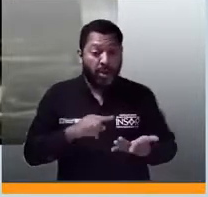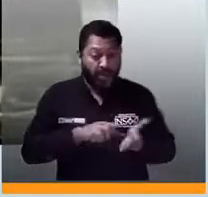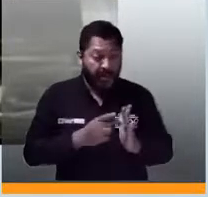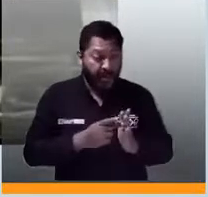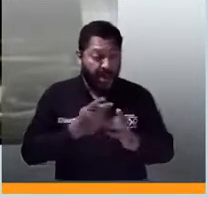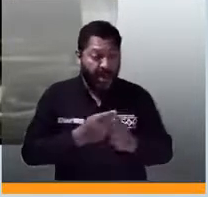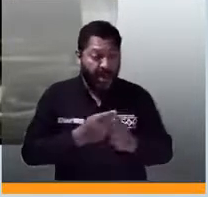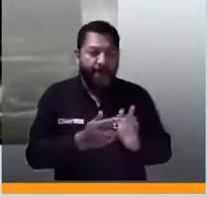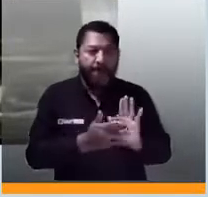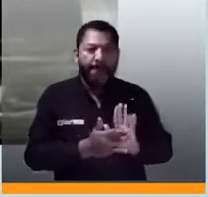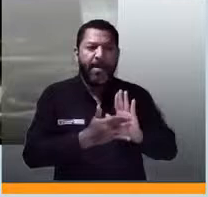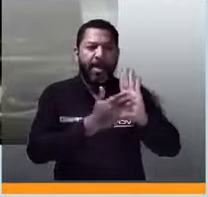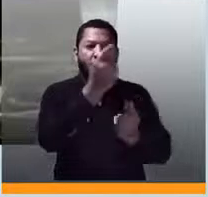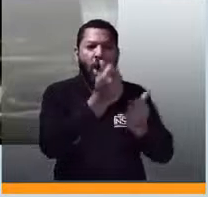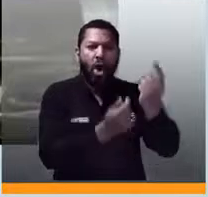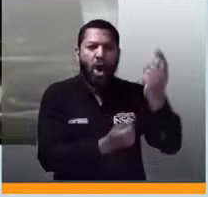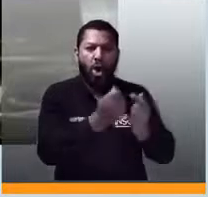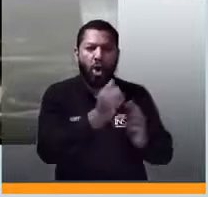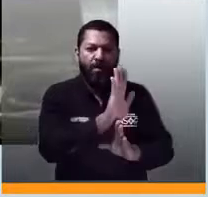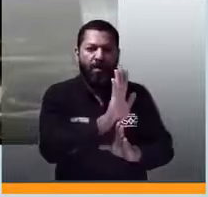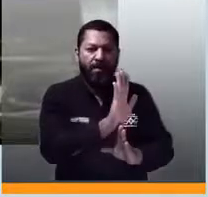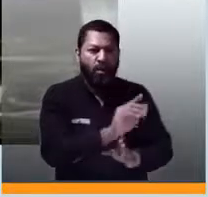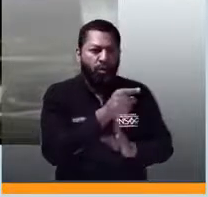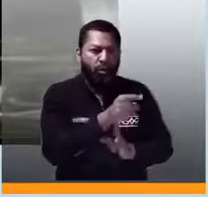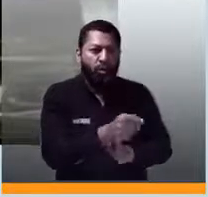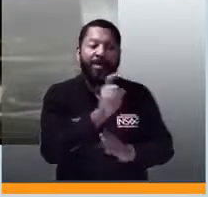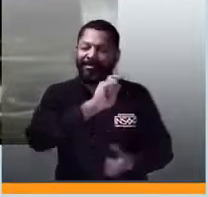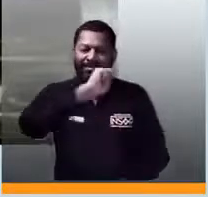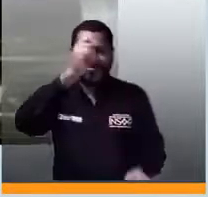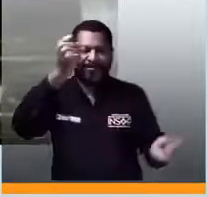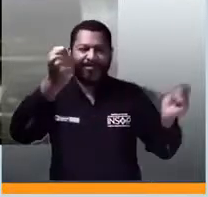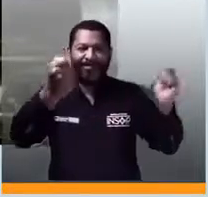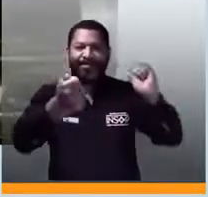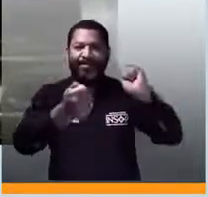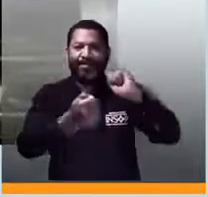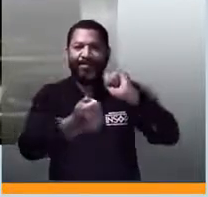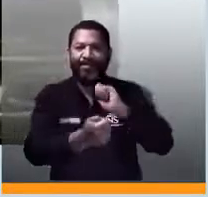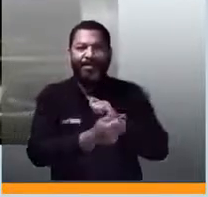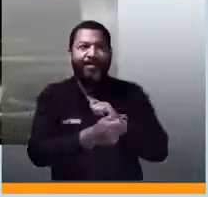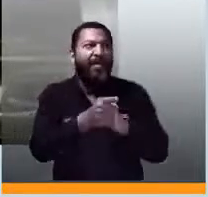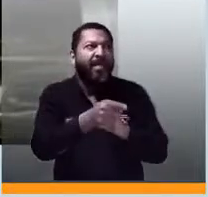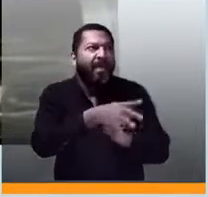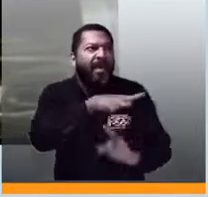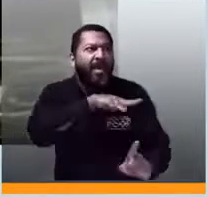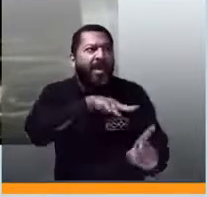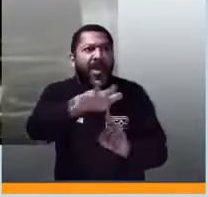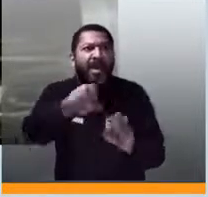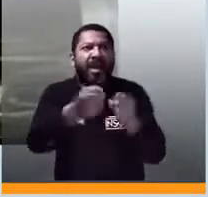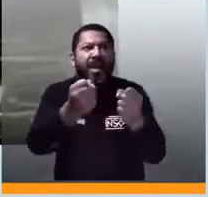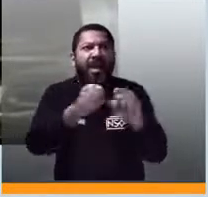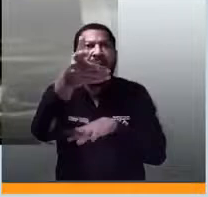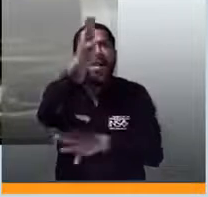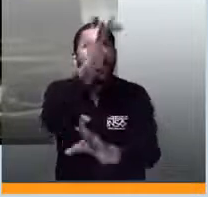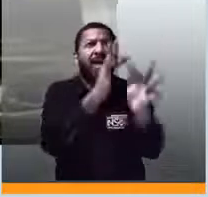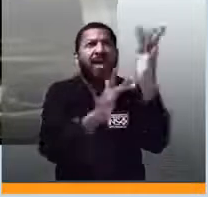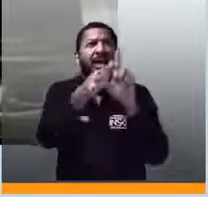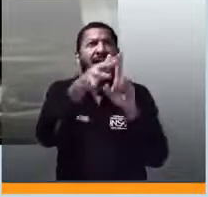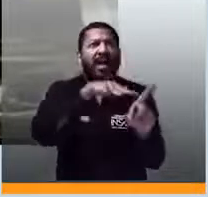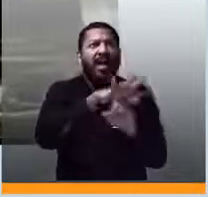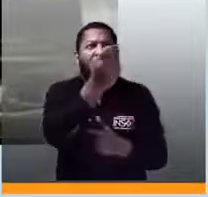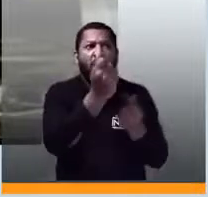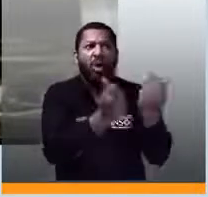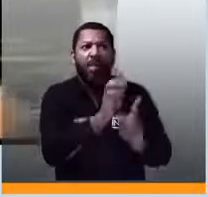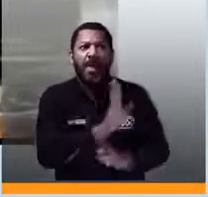No podemos seguir dependiendo de una economía extractivista, depredadora del medio ambiente. Hemos visto que tenemos que